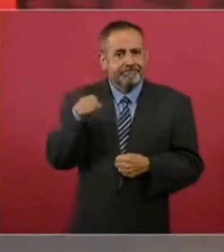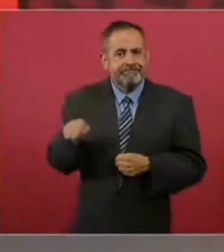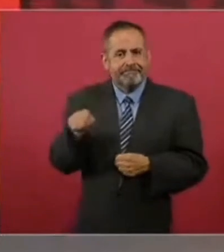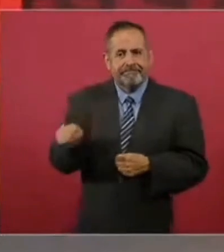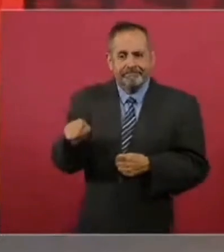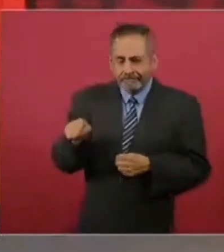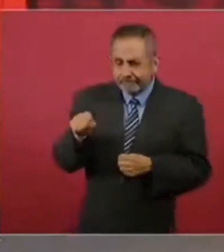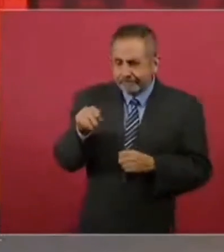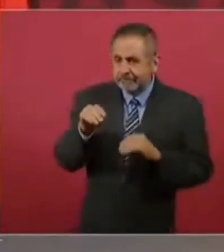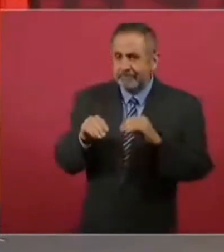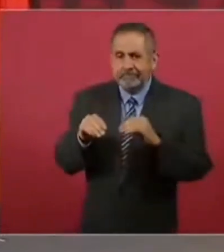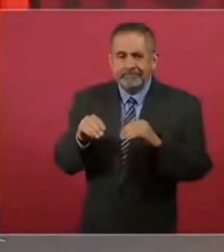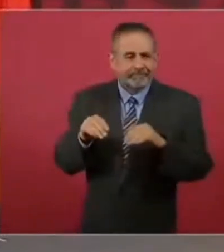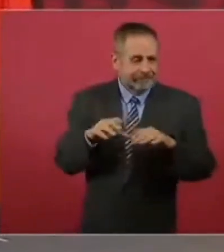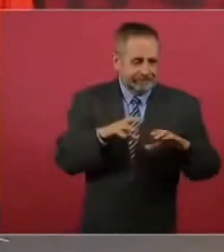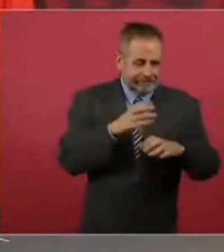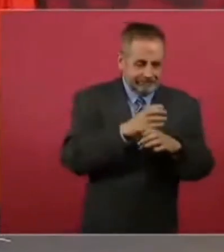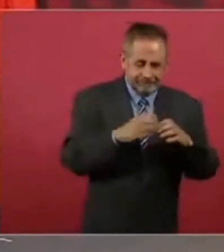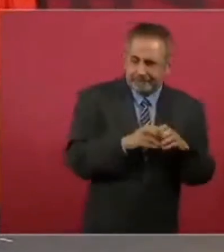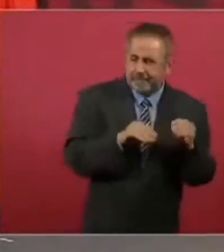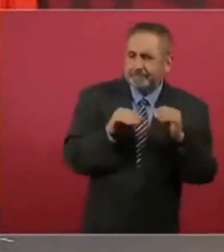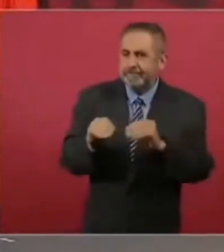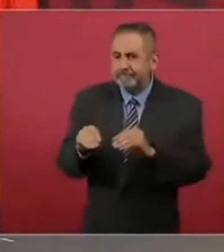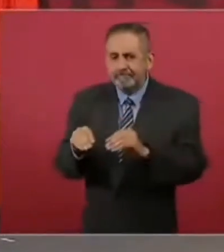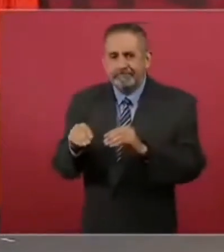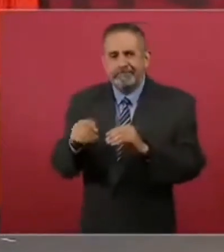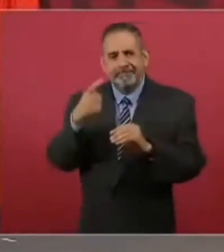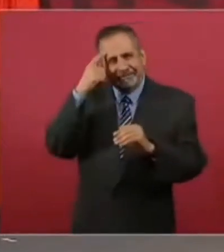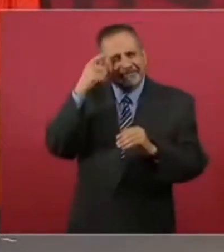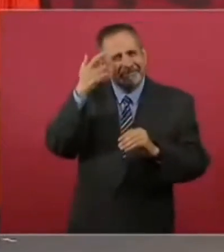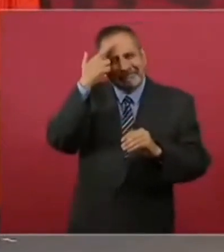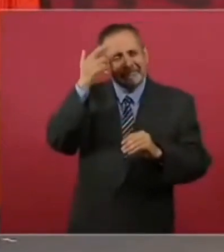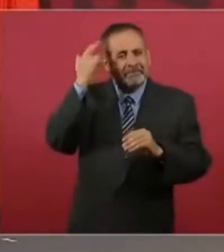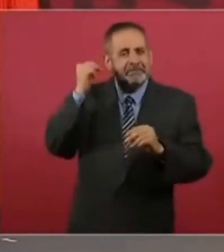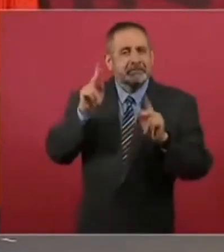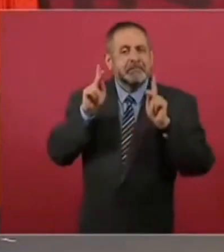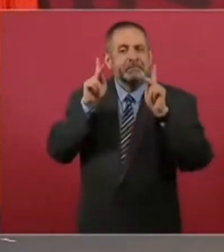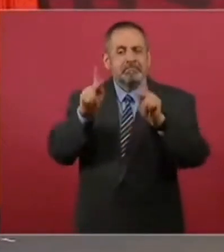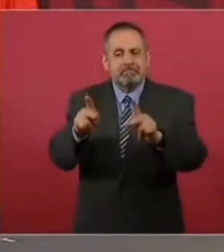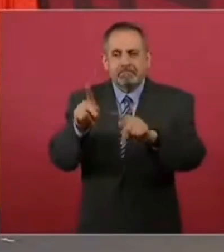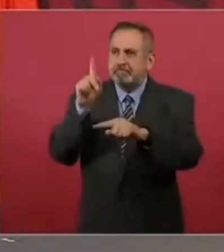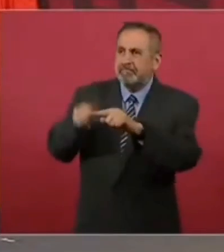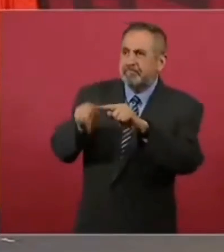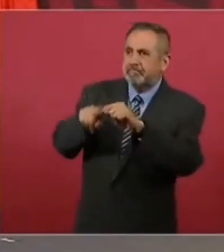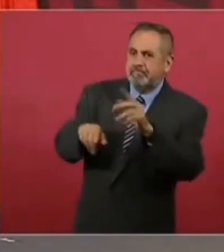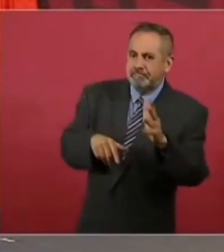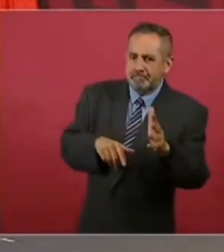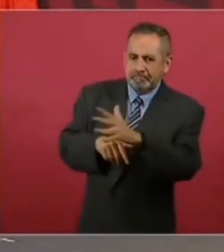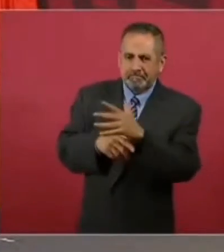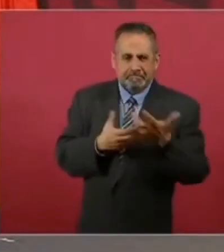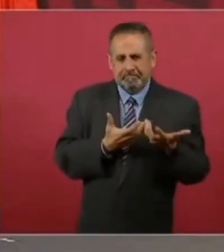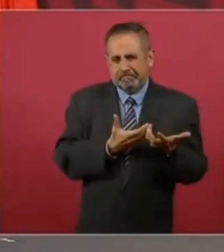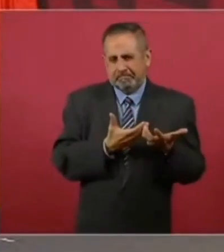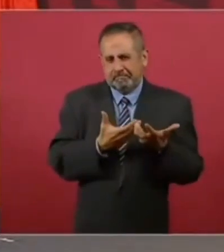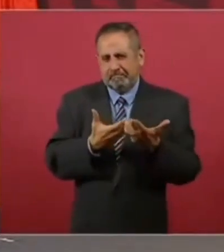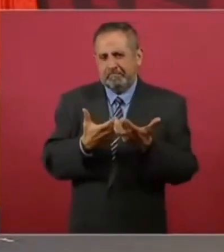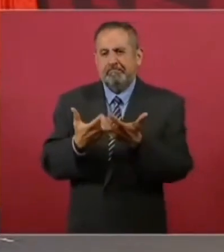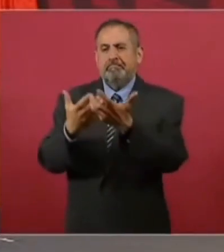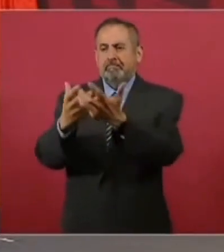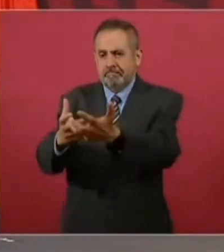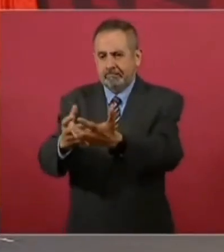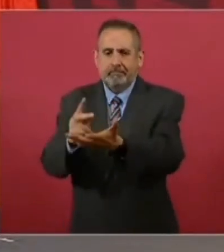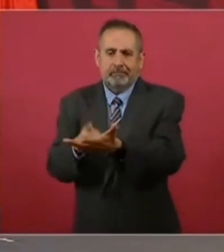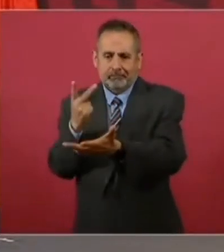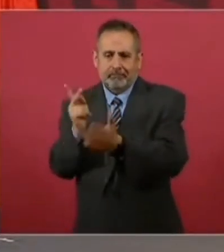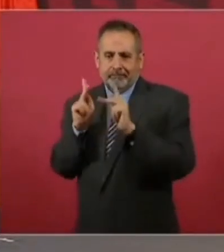trasladaron estos equipos, iban quitando puentes y eran unos tanques enormes por la carretera desde Tuxpan